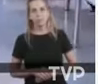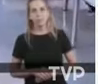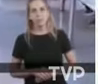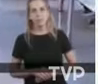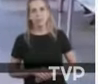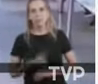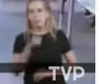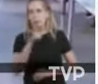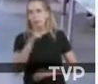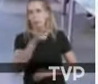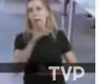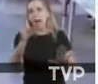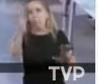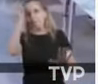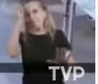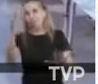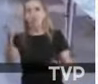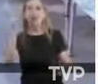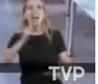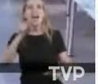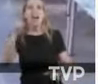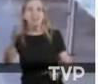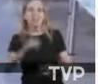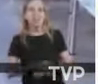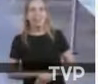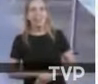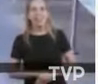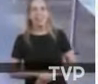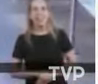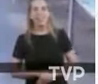Bueno, creo que le tiene que contestar. Ah, perdón, Axel.